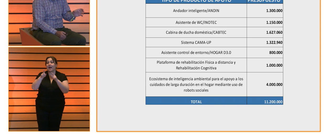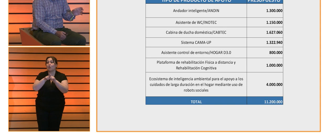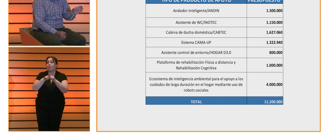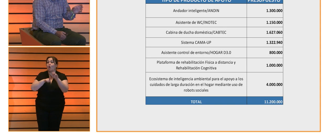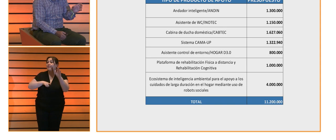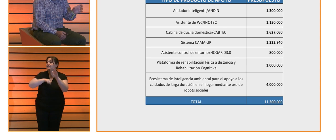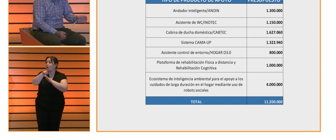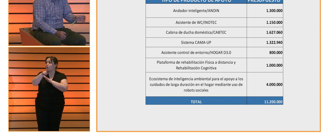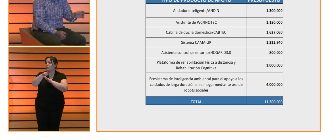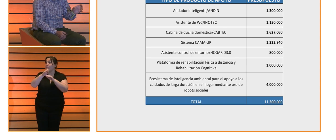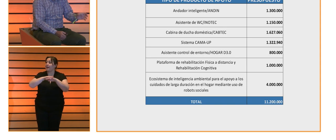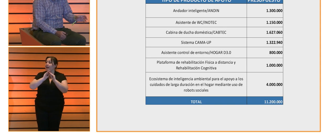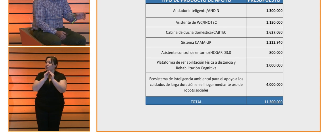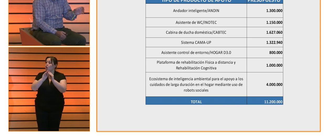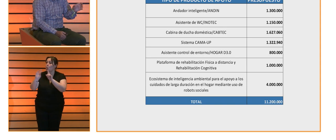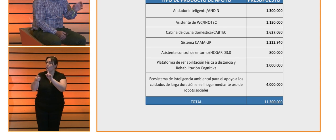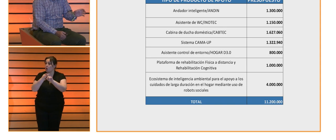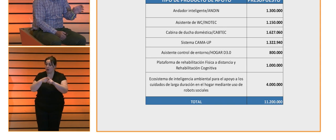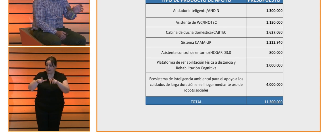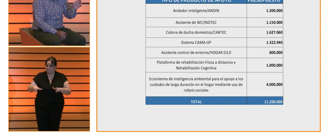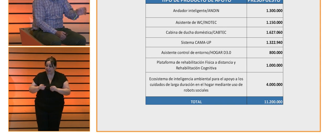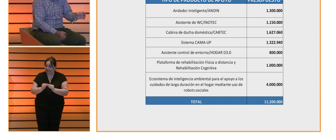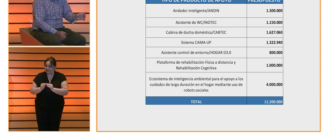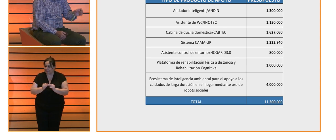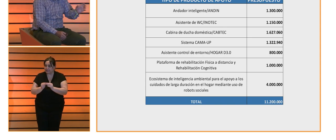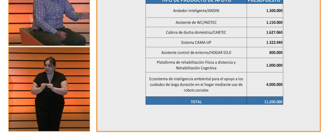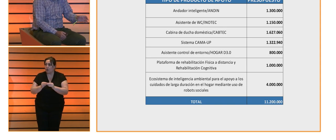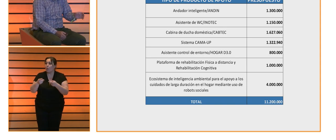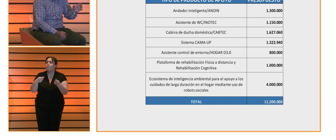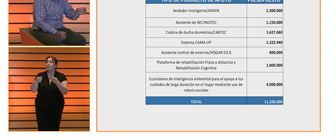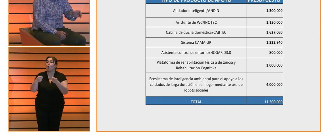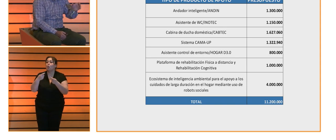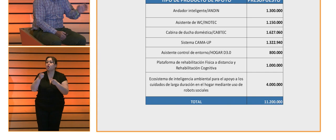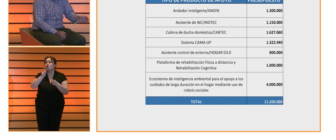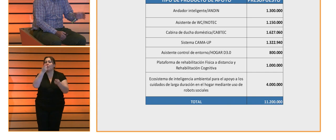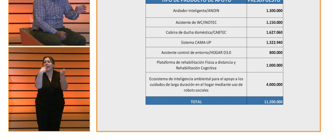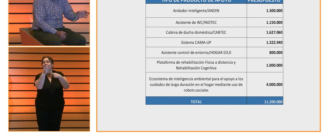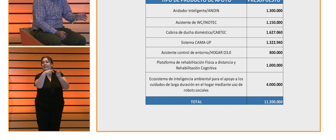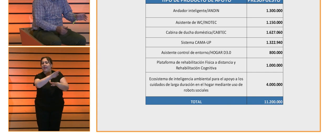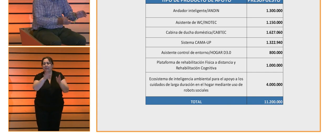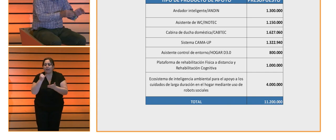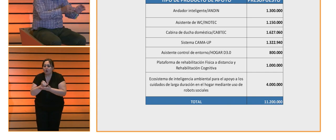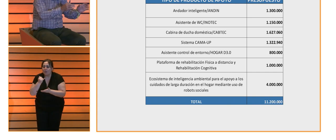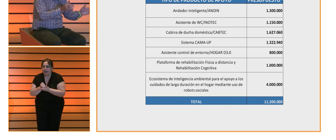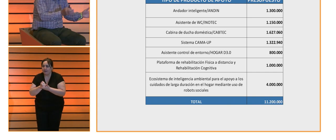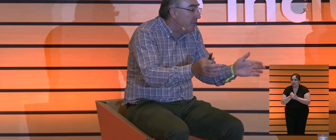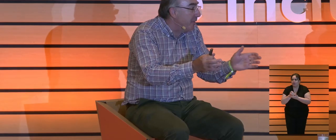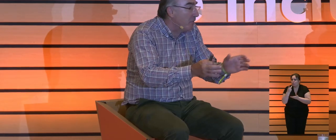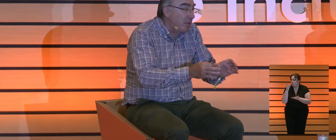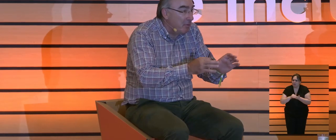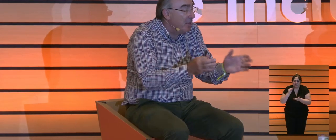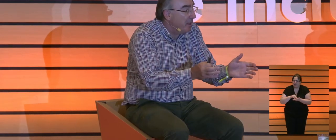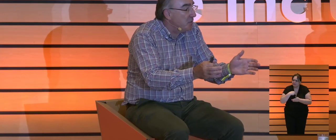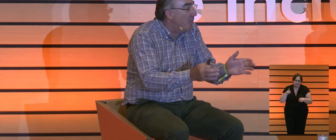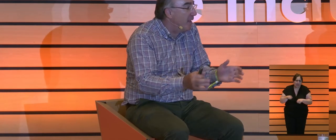desarrollo de la solución las maquetas no un producto no de Mercado Para probarlo Para probarlo tantas veces que sea necesaria un Instituto